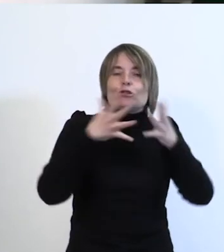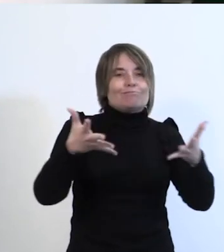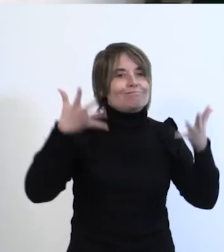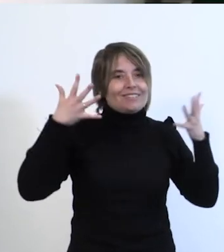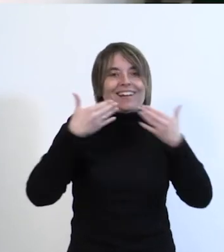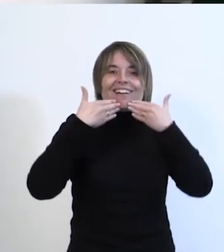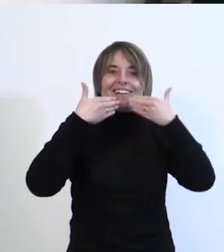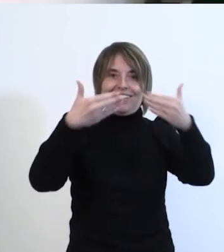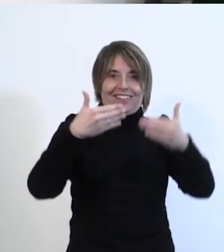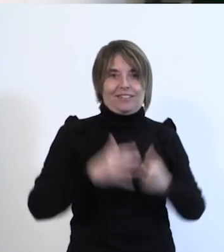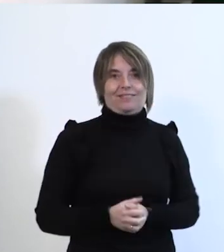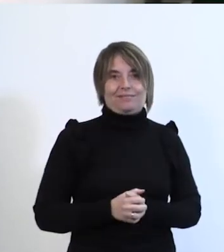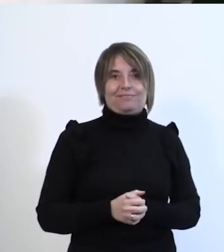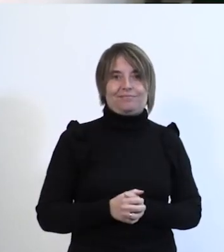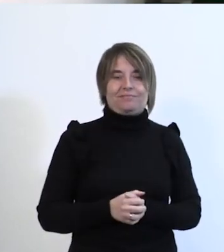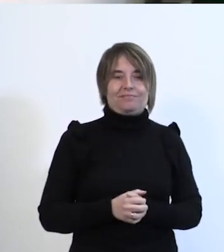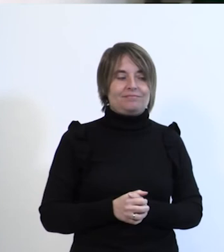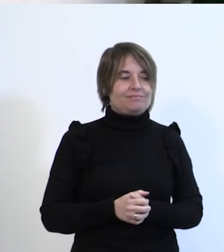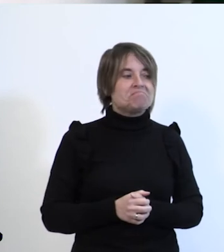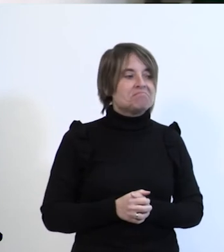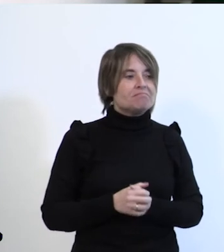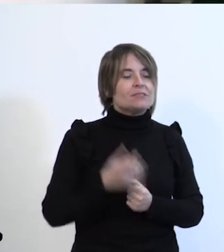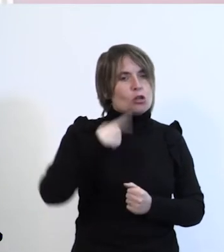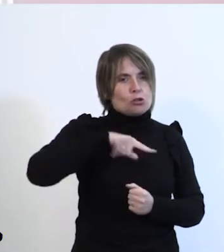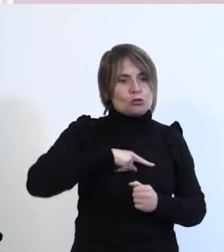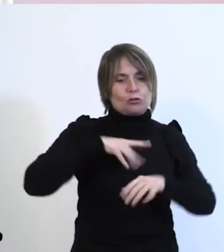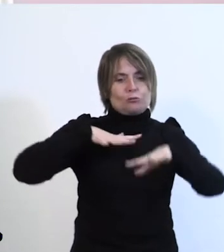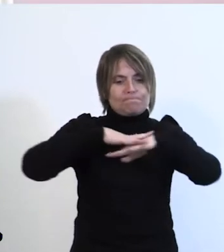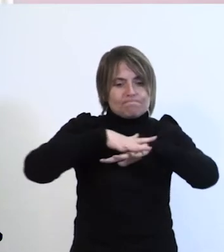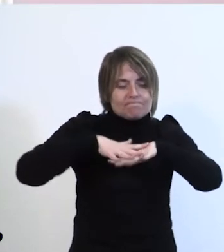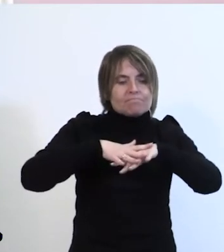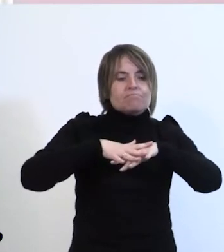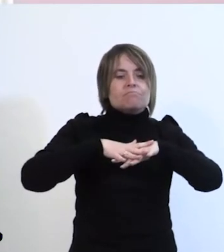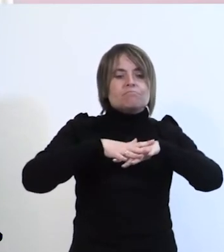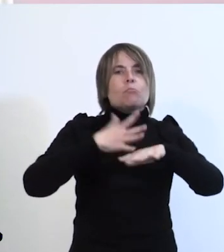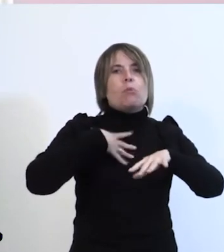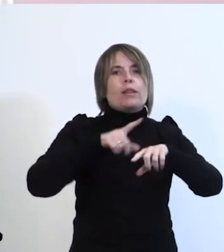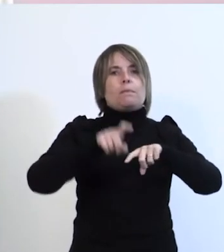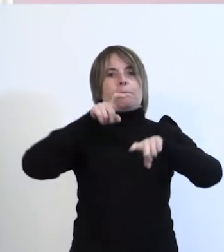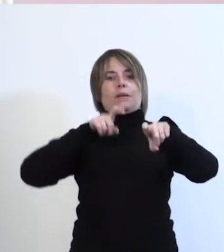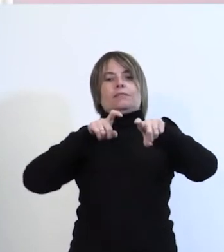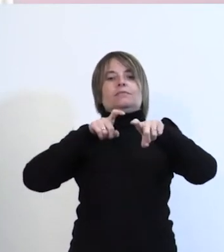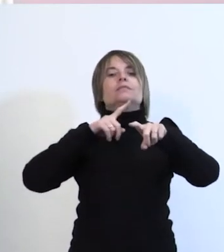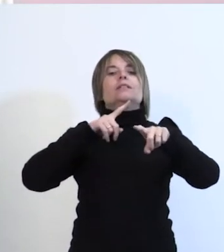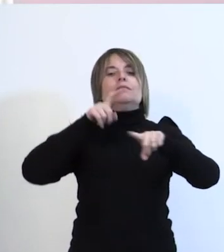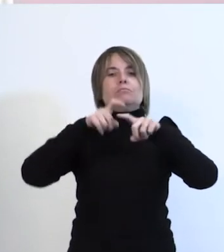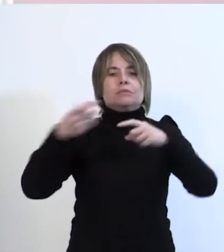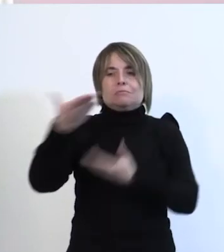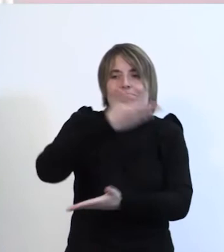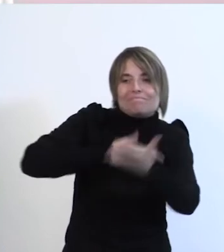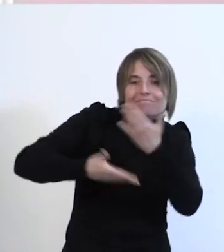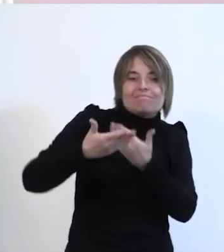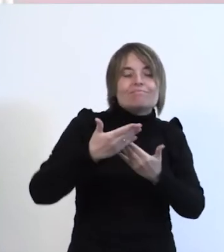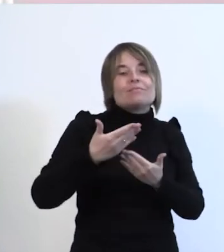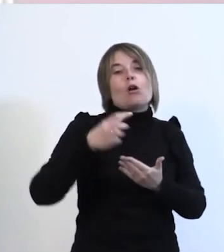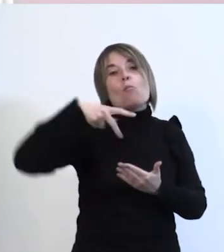sigue enamorando. Muchas gracias. Y seguiremos tejiendo, apartándonos un poquito si hace falta atrás, que para tejer hace falta de todos los